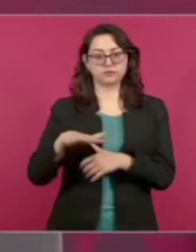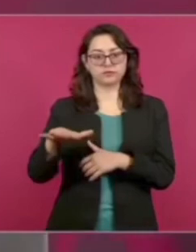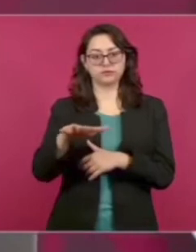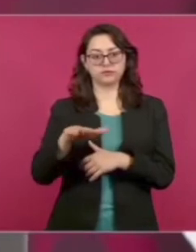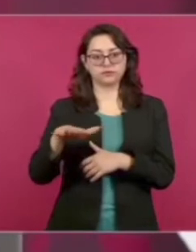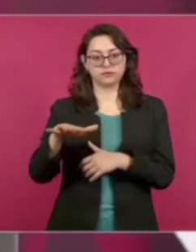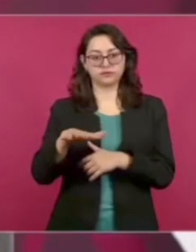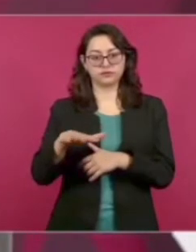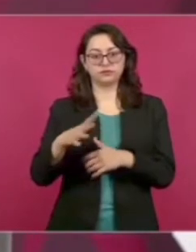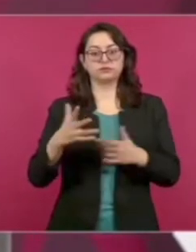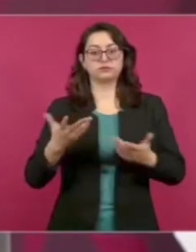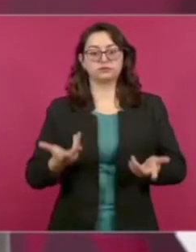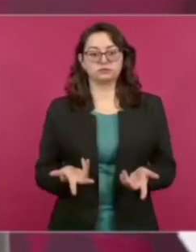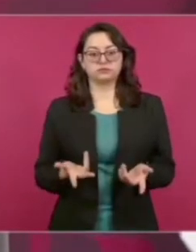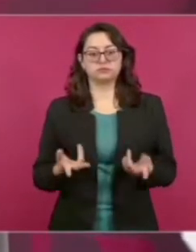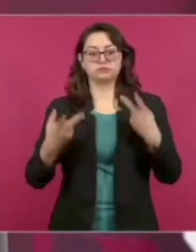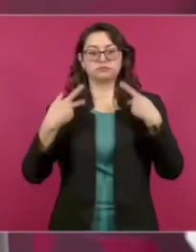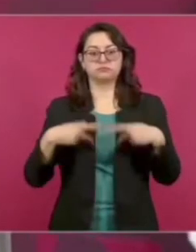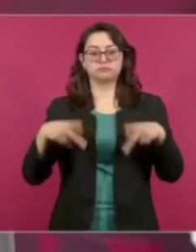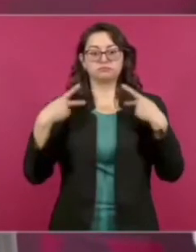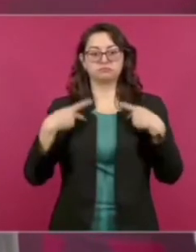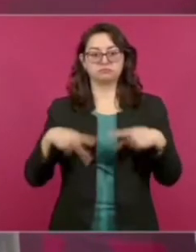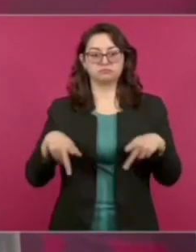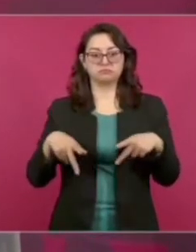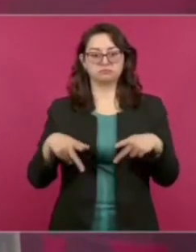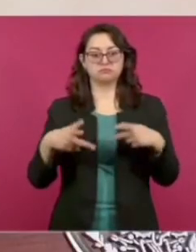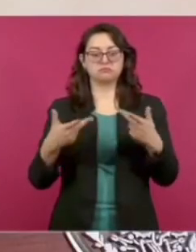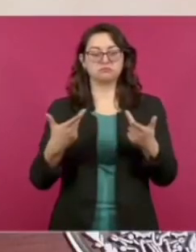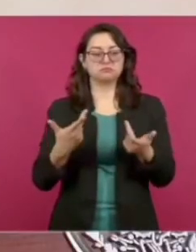grupos de delincuencia organizada